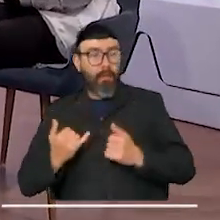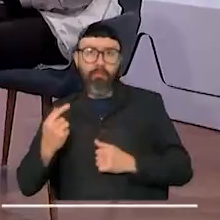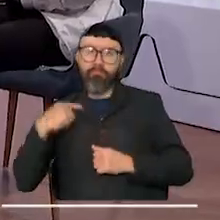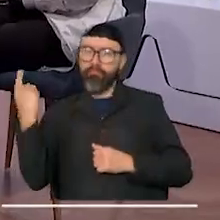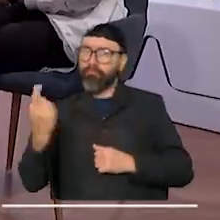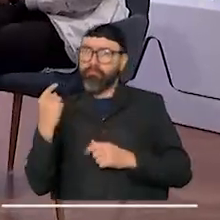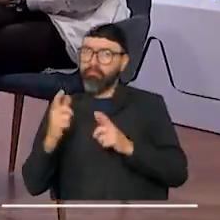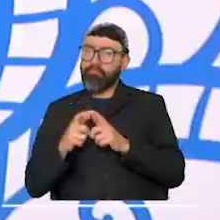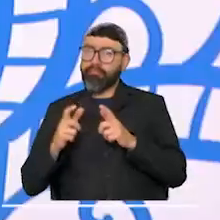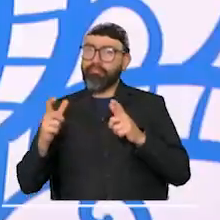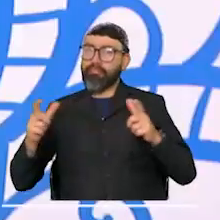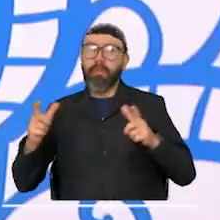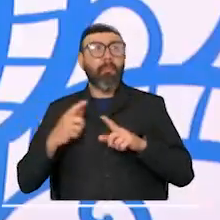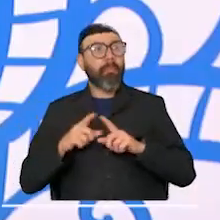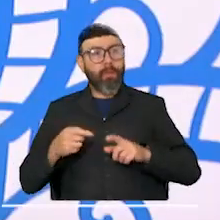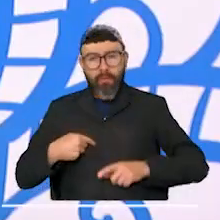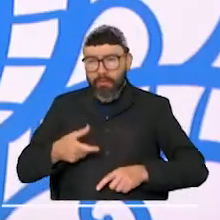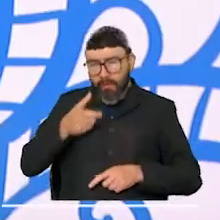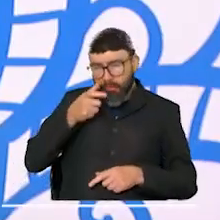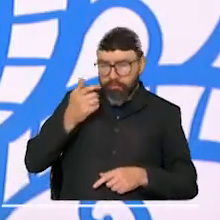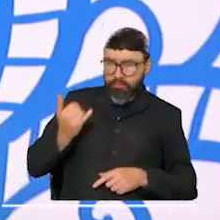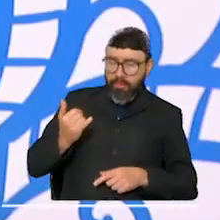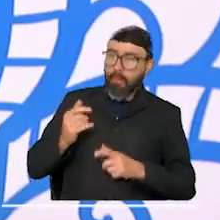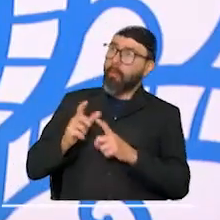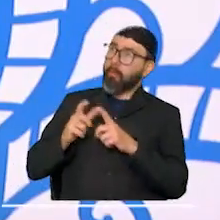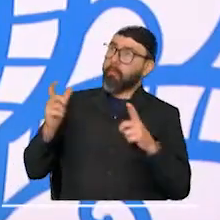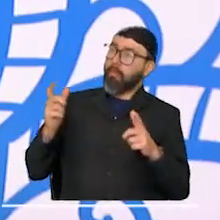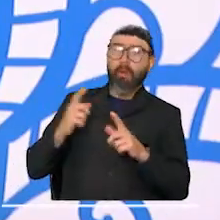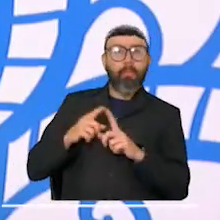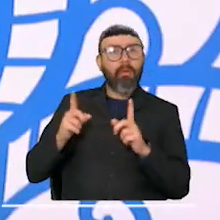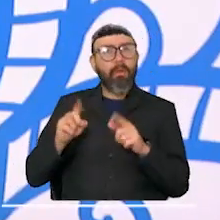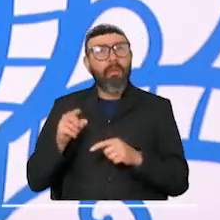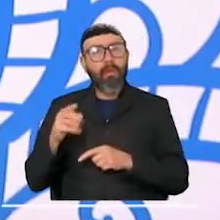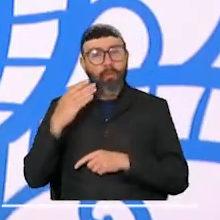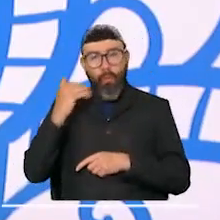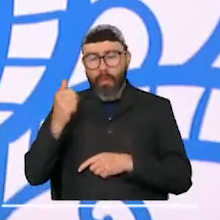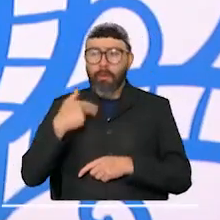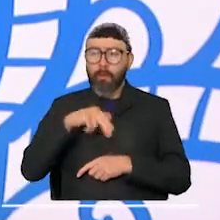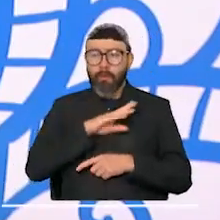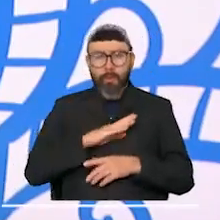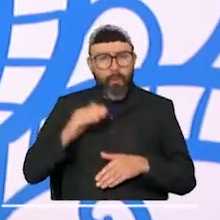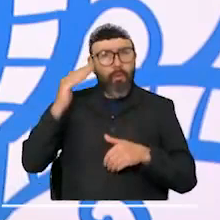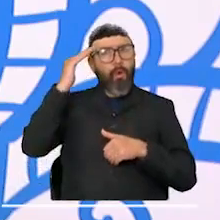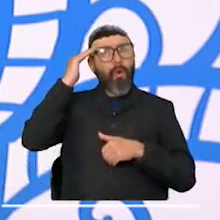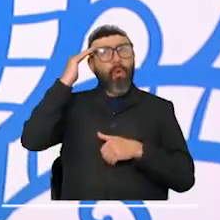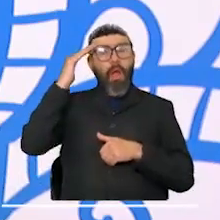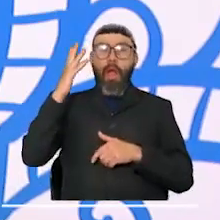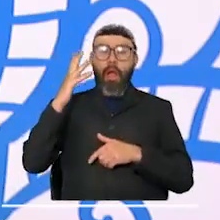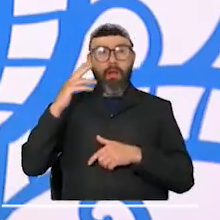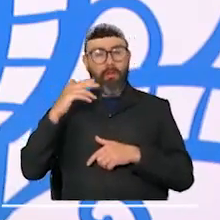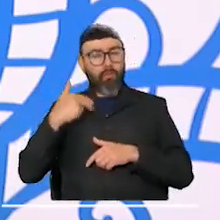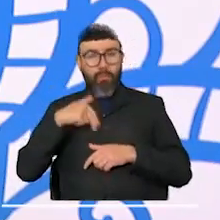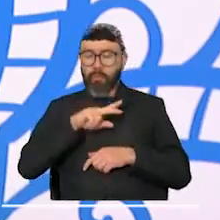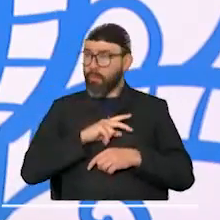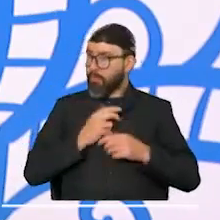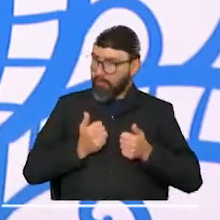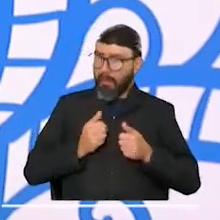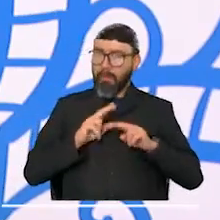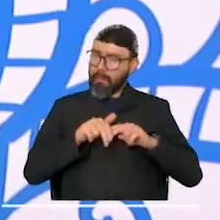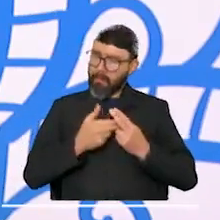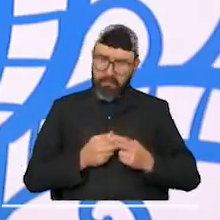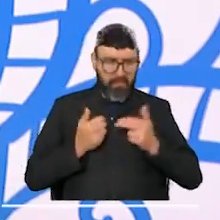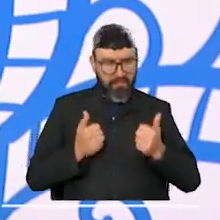pero también nos damos cuenta no solo el Boom sino que ya las mujeres somos conscientes de que tenemos que pasar bueno y